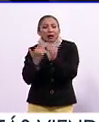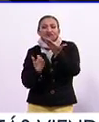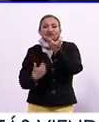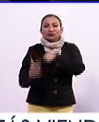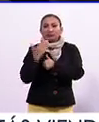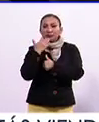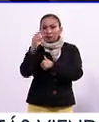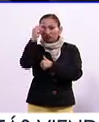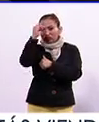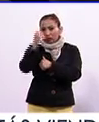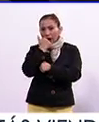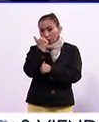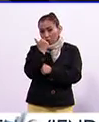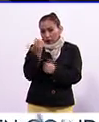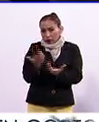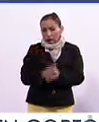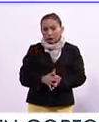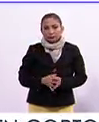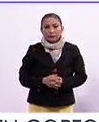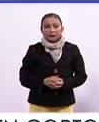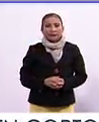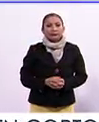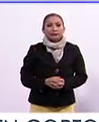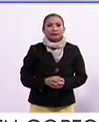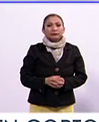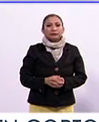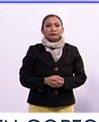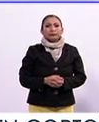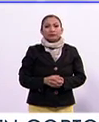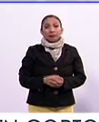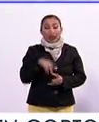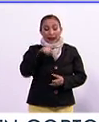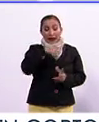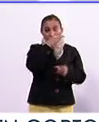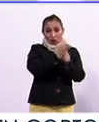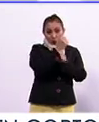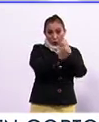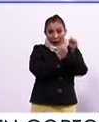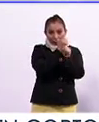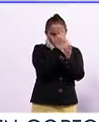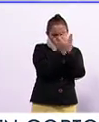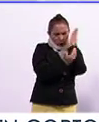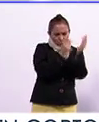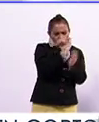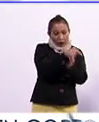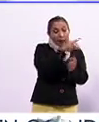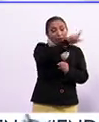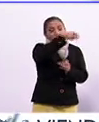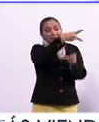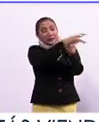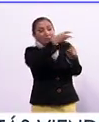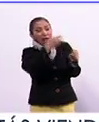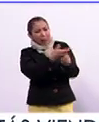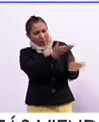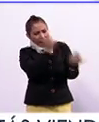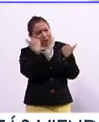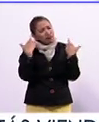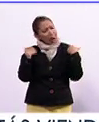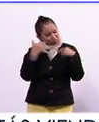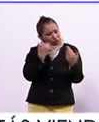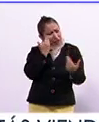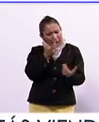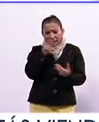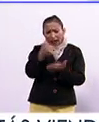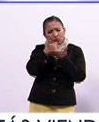mejor preparados cada día, ¿no? A partir de su segundo año de estudios, fue invitado a participar en la docencia